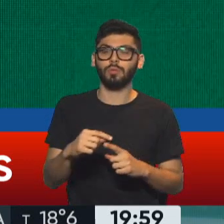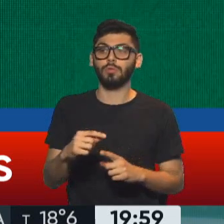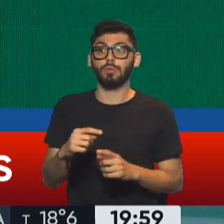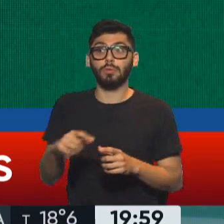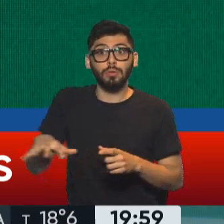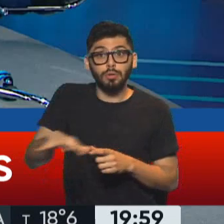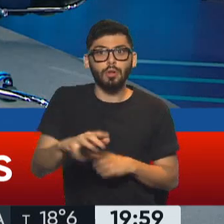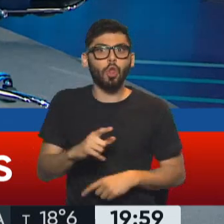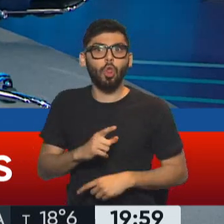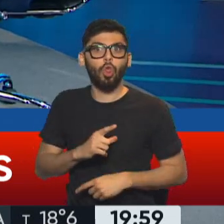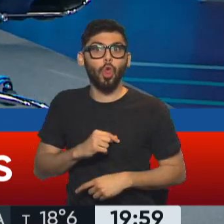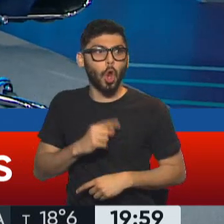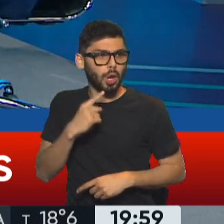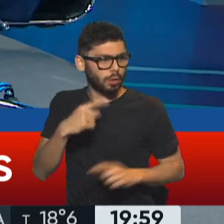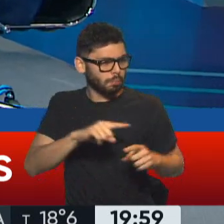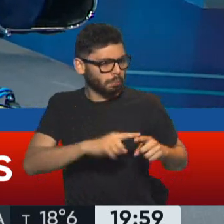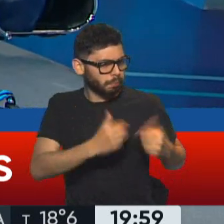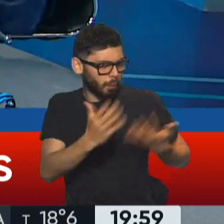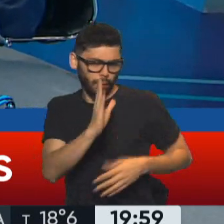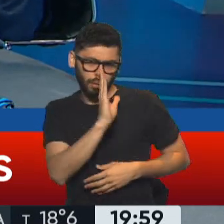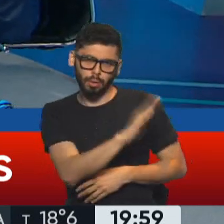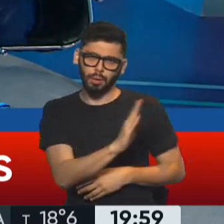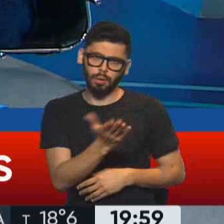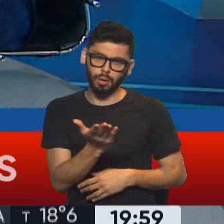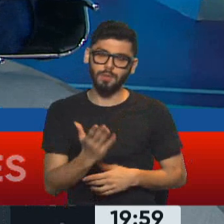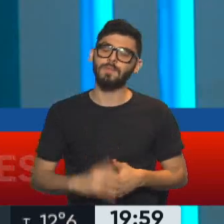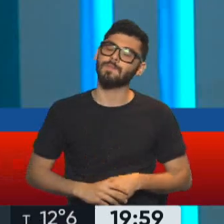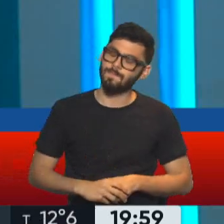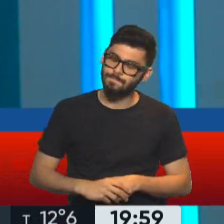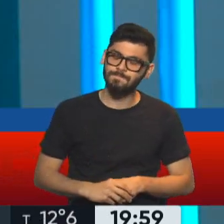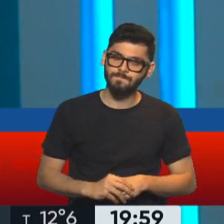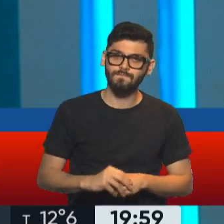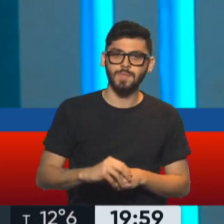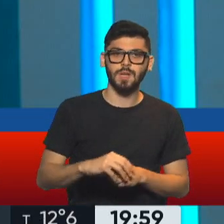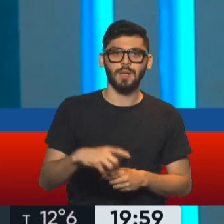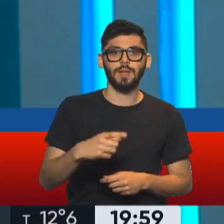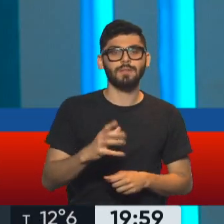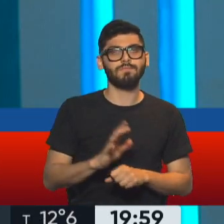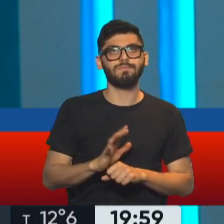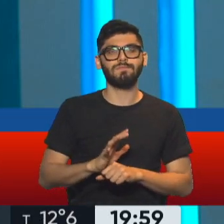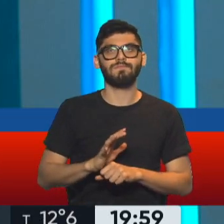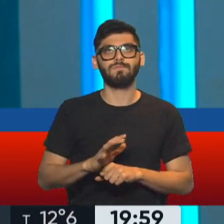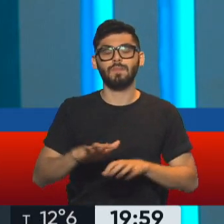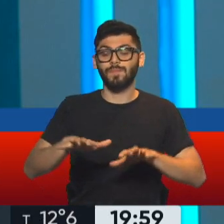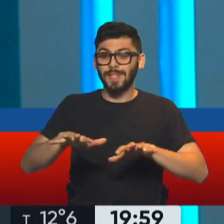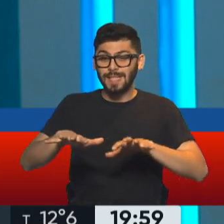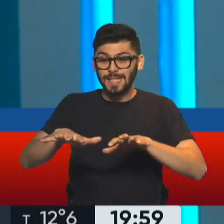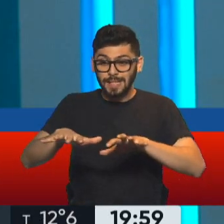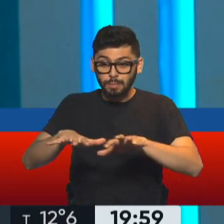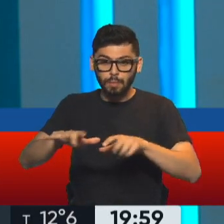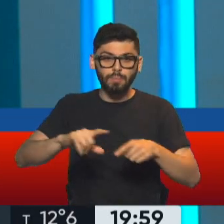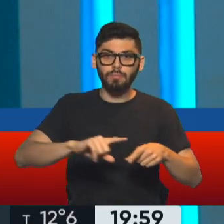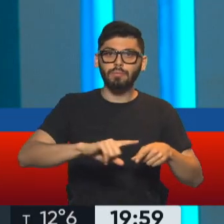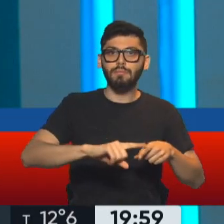utilización política. Sí, bueno, la utilización política de de estos hechos